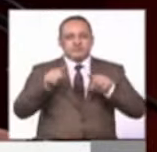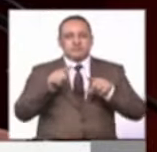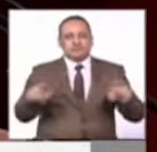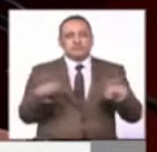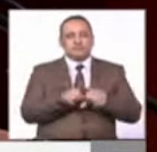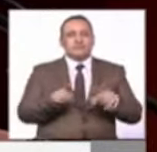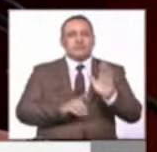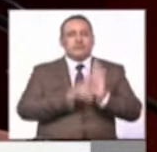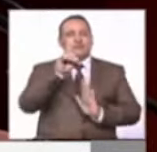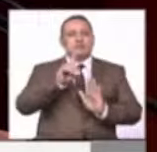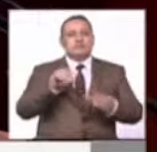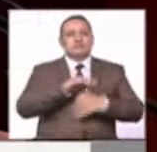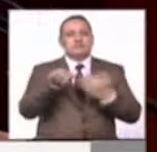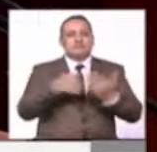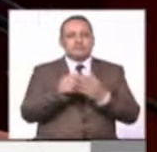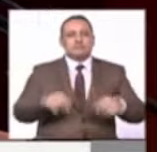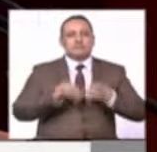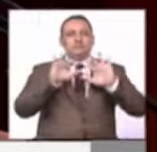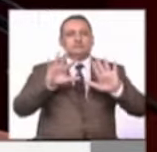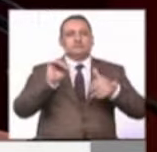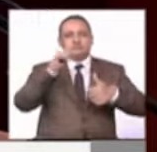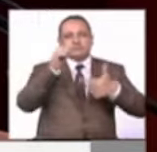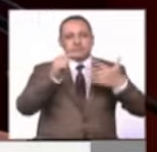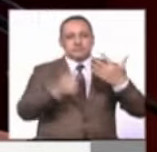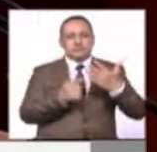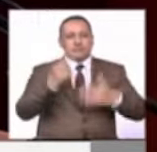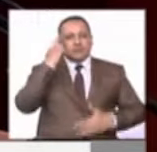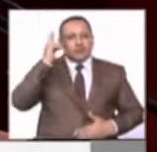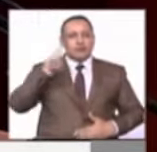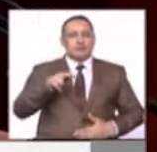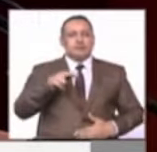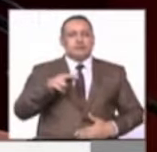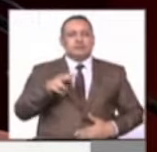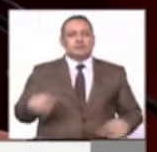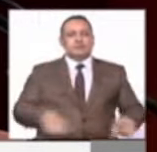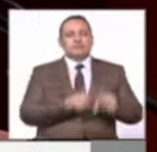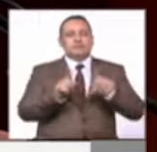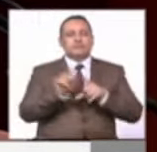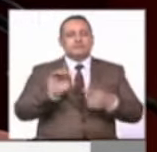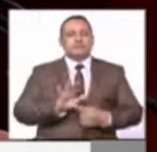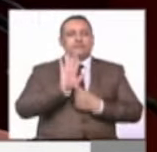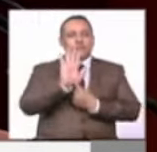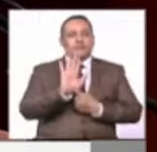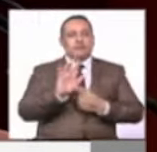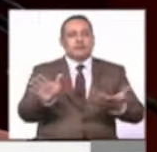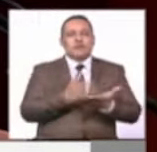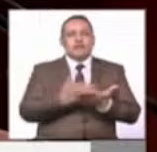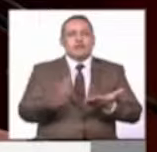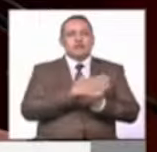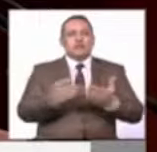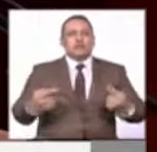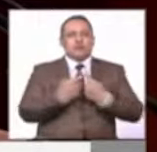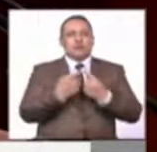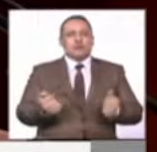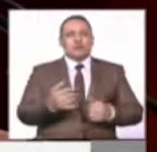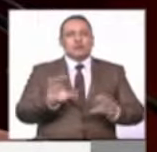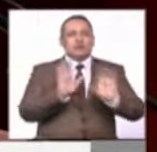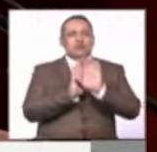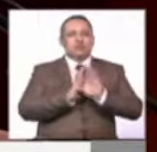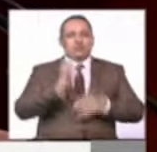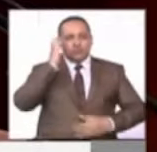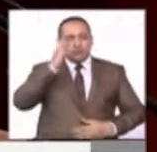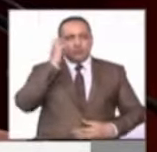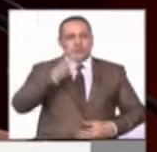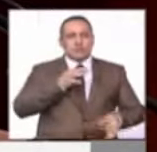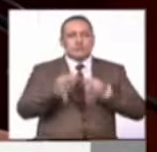desarrollaremos las 10 razones que demuestran que no existe infracción de la Constitución que